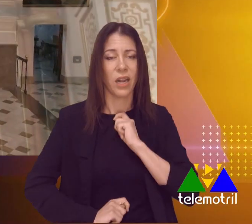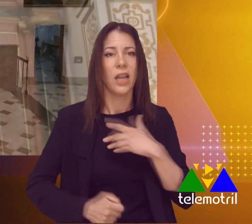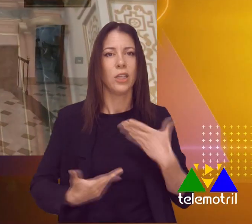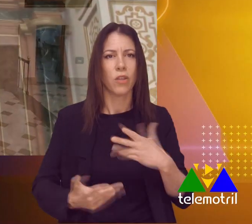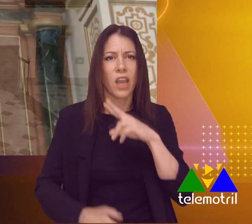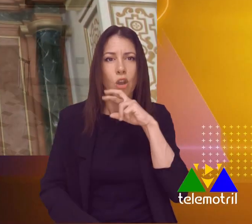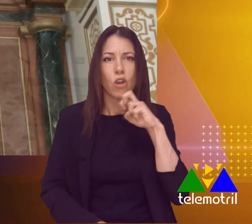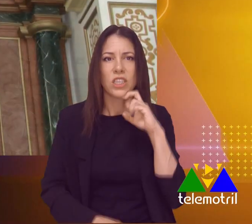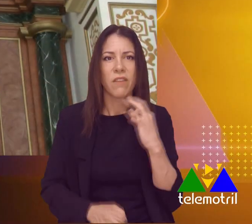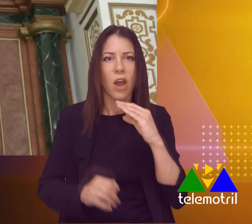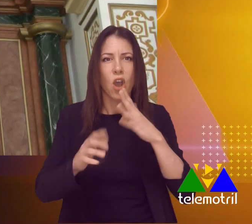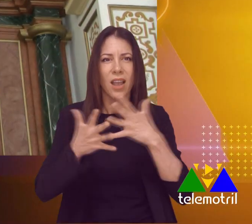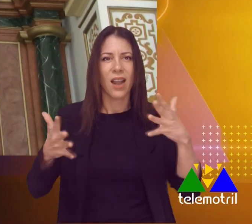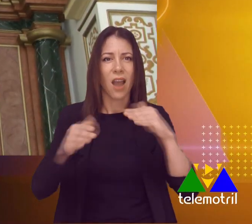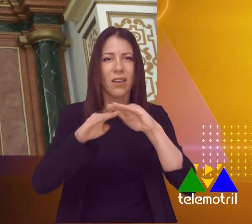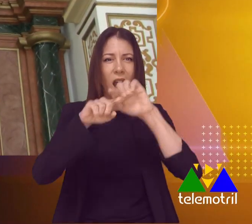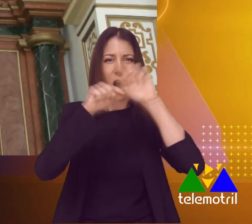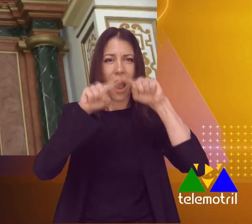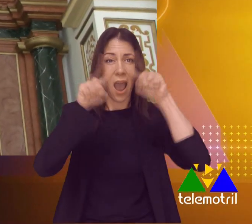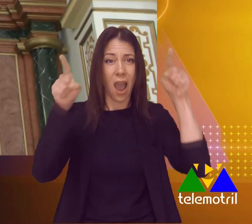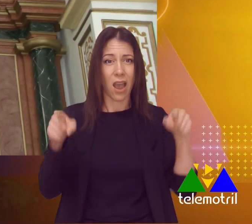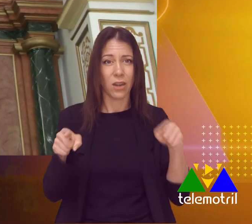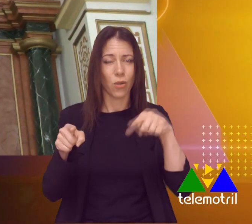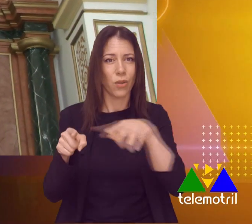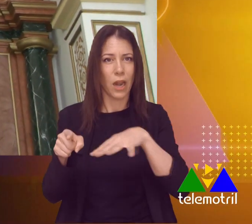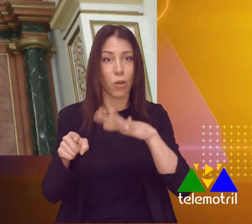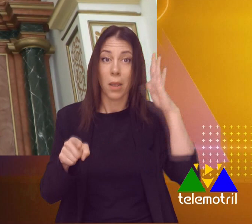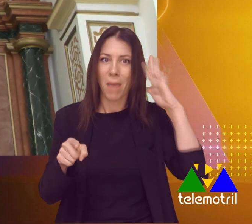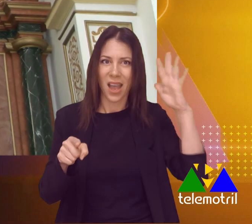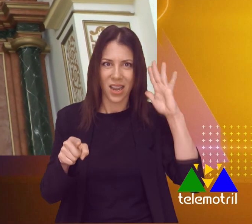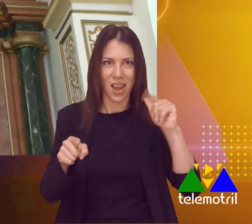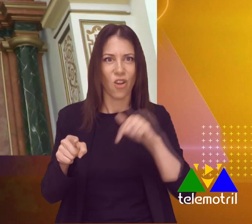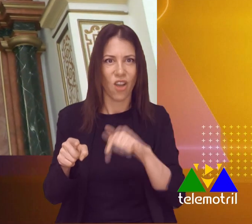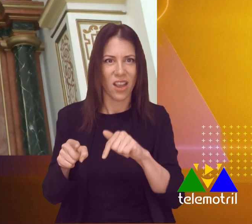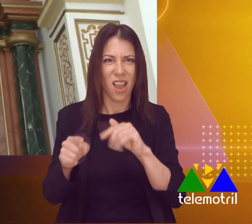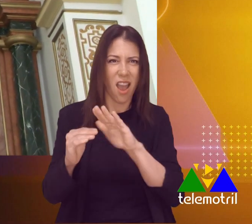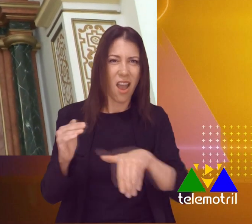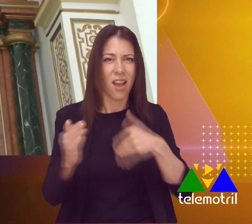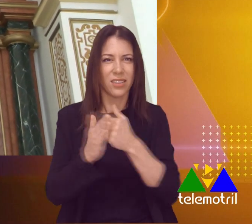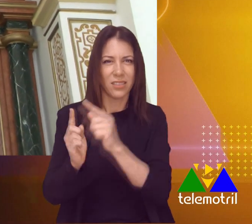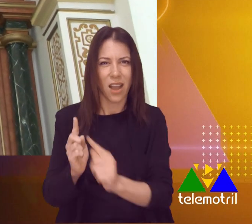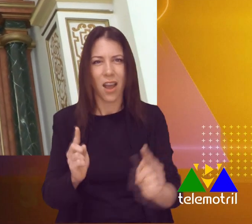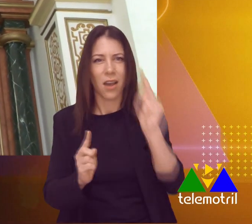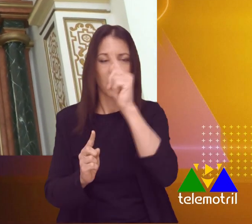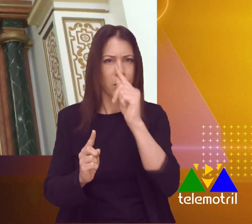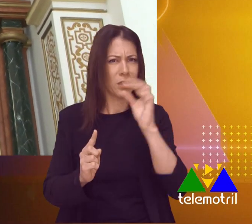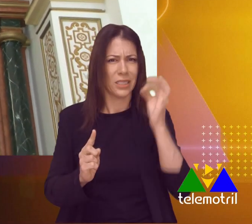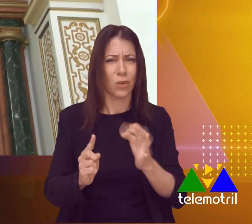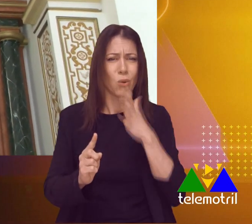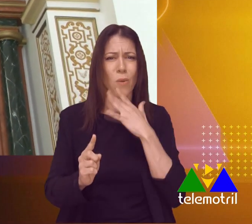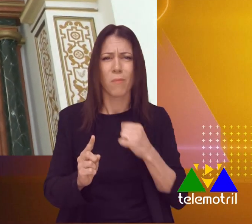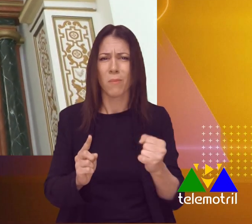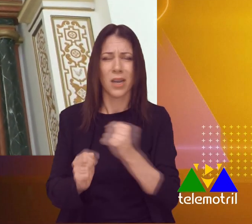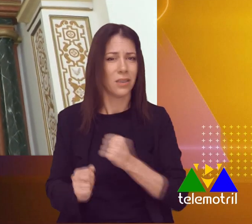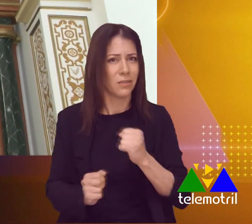ha conservado el gran arco de embocadura del retablo, es decir, nos podemos imaginar un retablo de aquí hasta arriba, hasta termina el arco, impresionante, debió